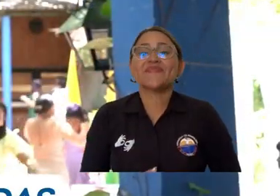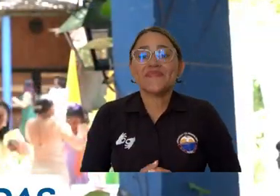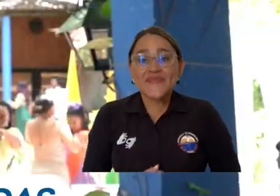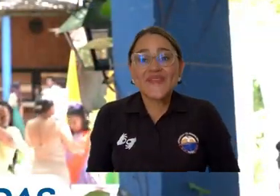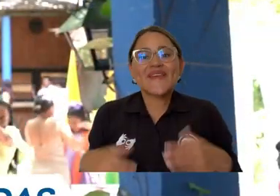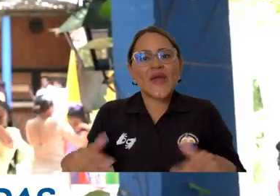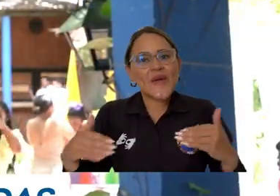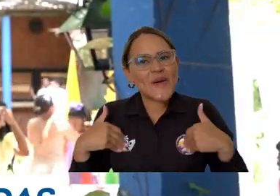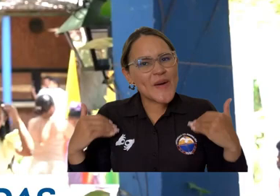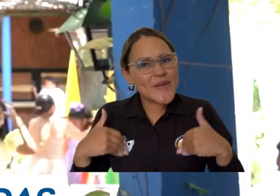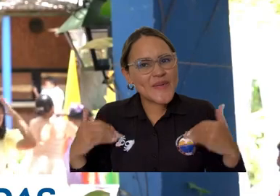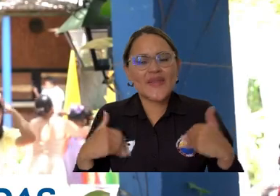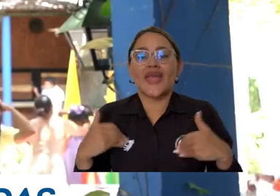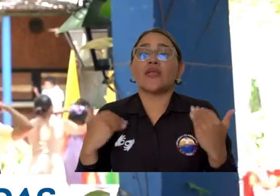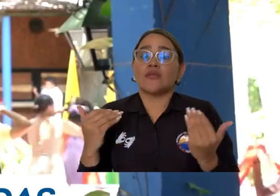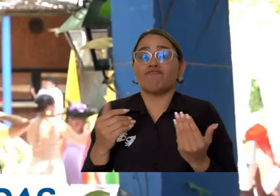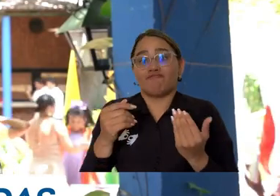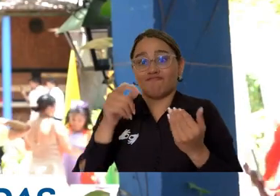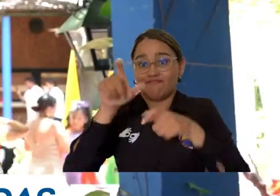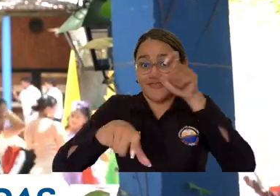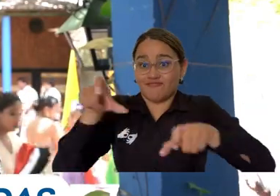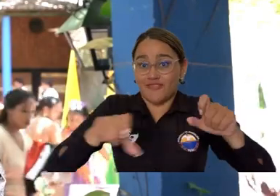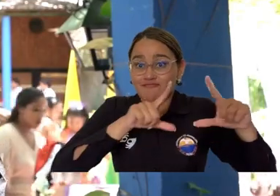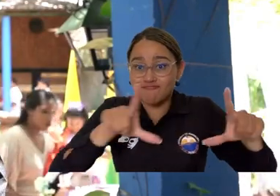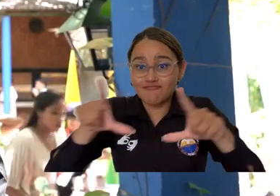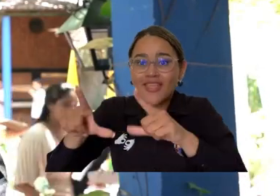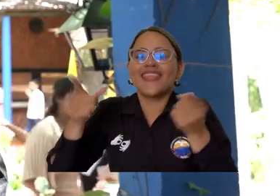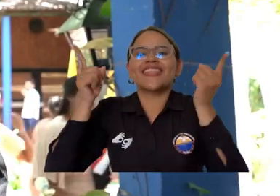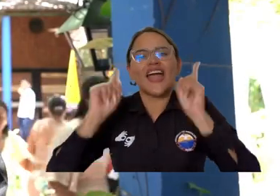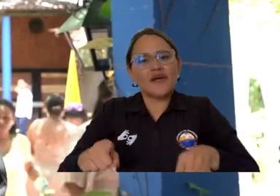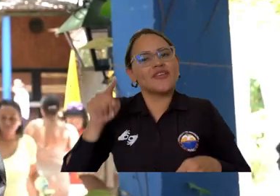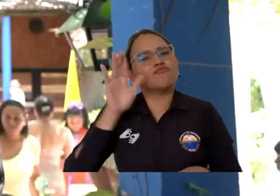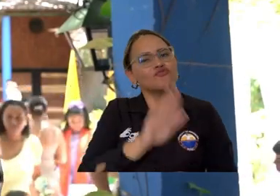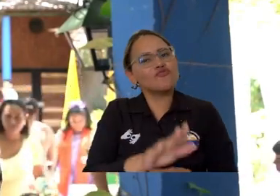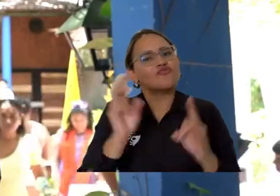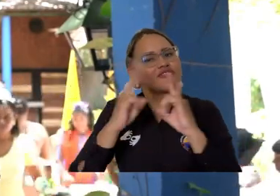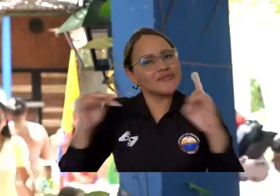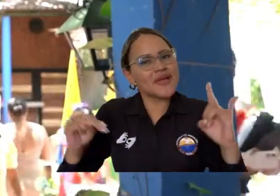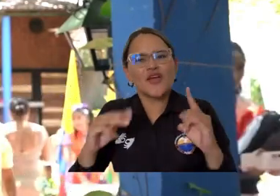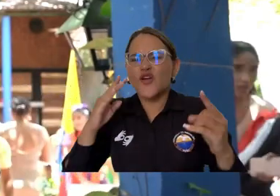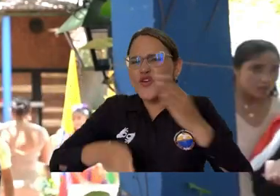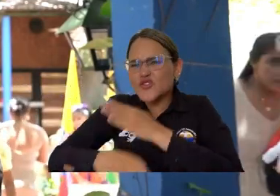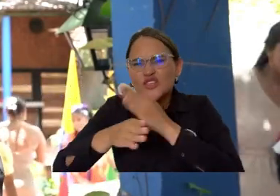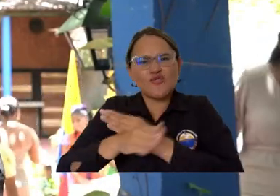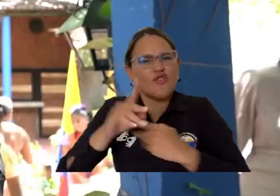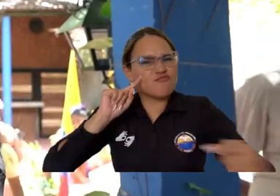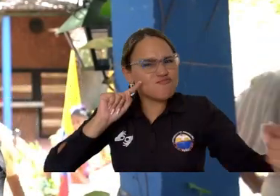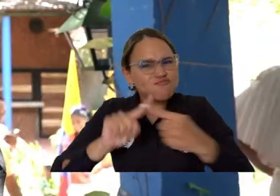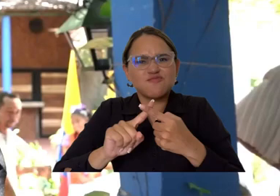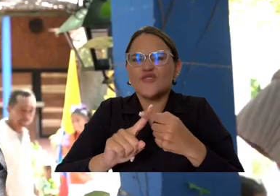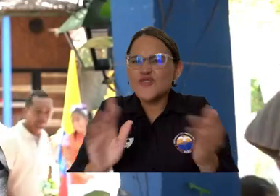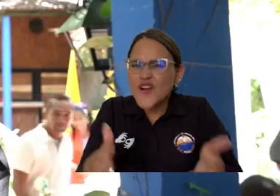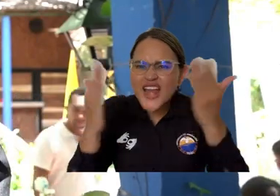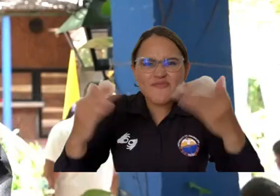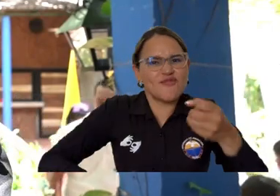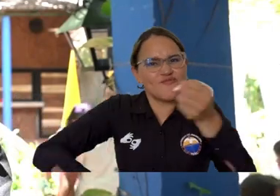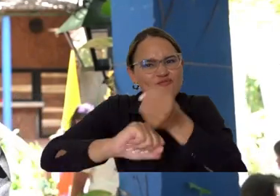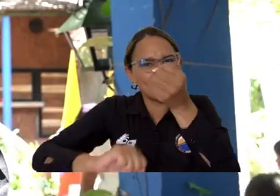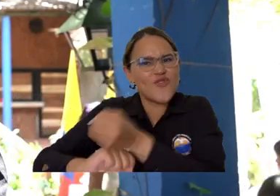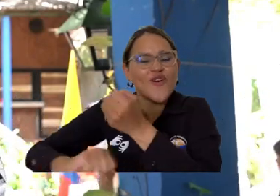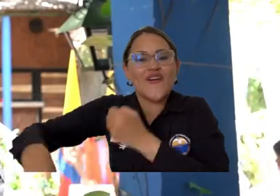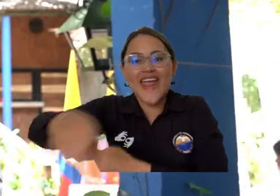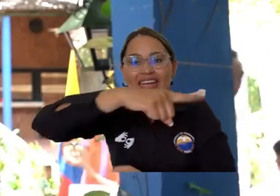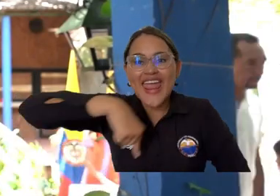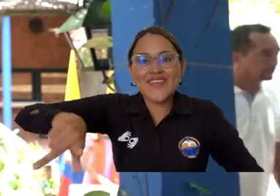los certificados, pero también para la universidad que sigue sembrando esperanza, oportunidades y obviamente